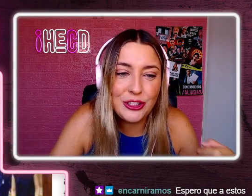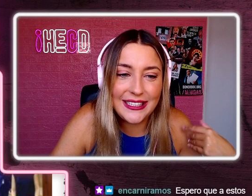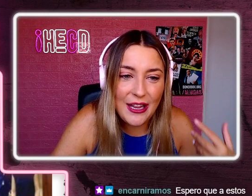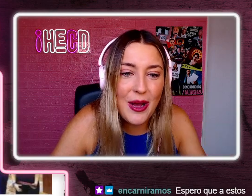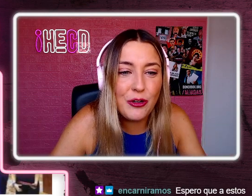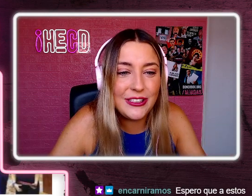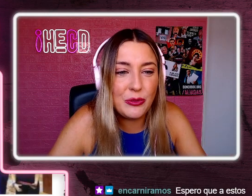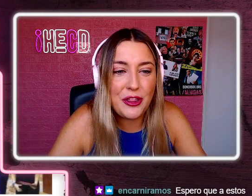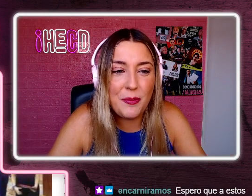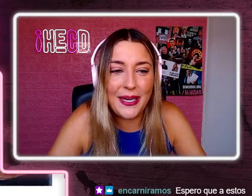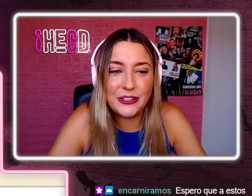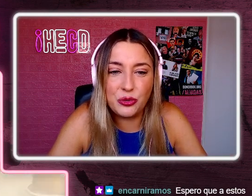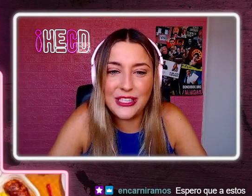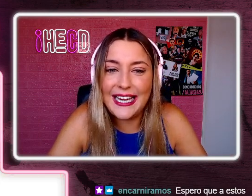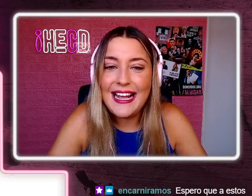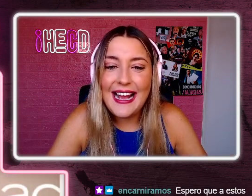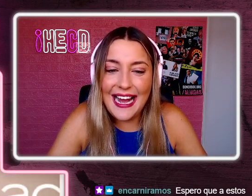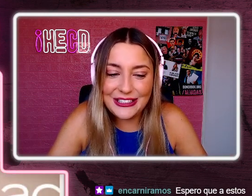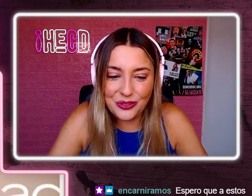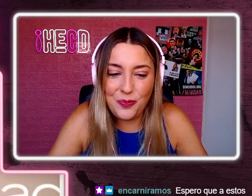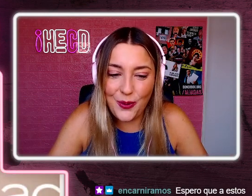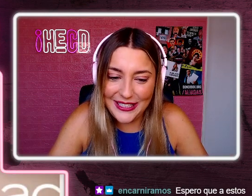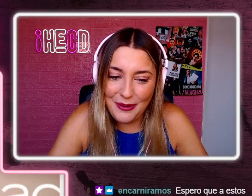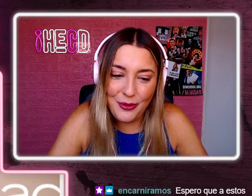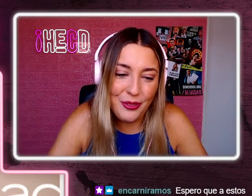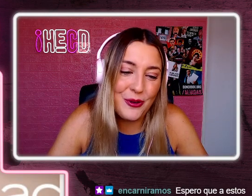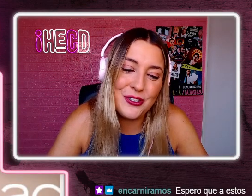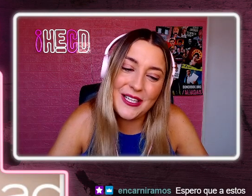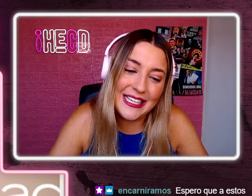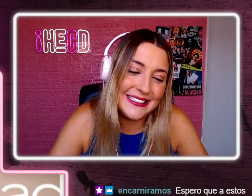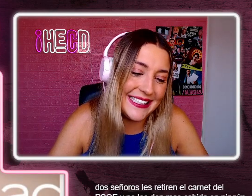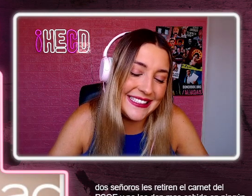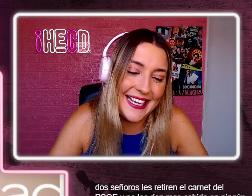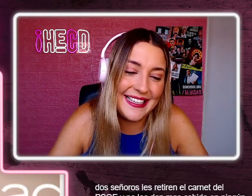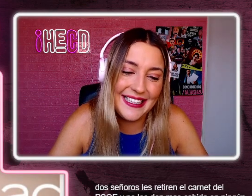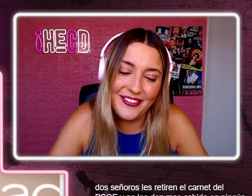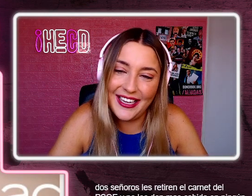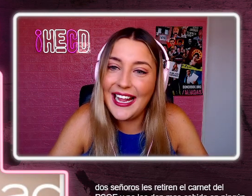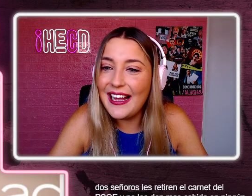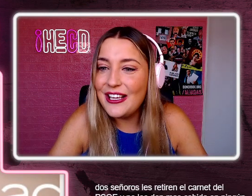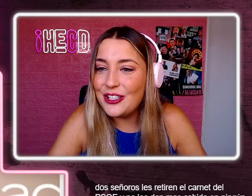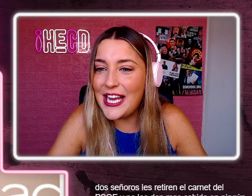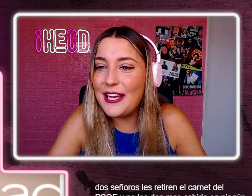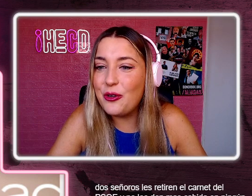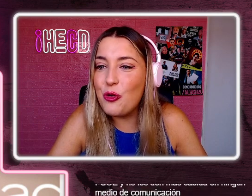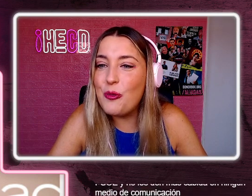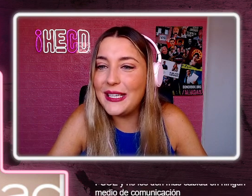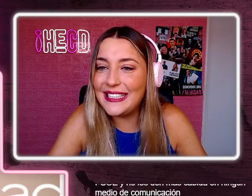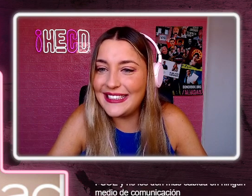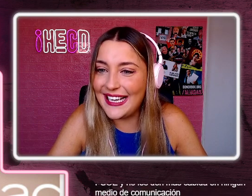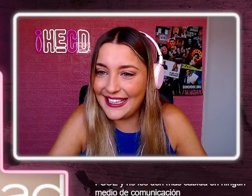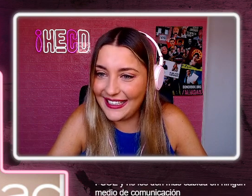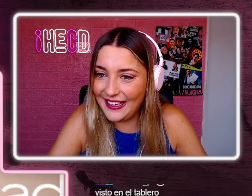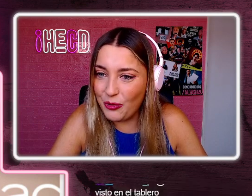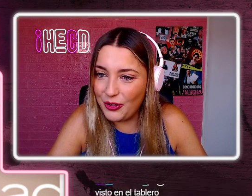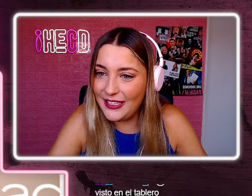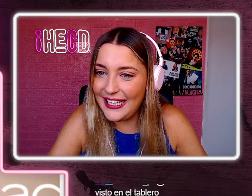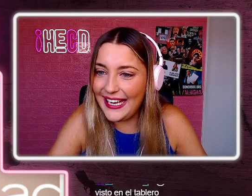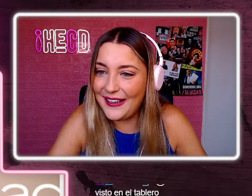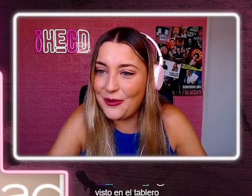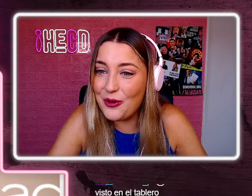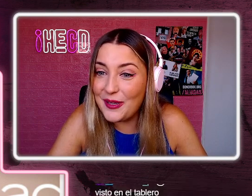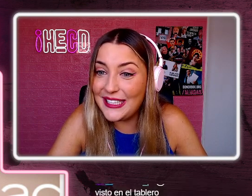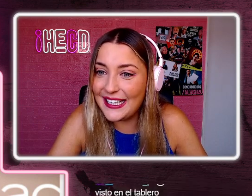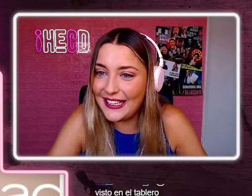los dirigentes de vox ha entrado a continuación para escuchar a su portavoz ostras Es que de verdad O sea el culmen del ridículo